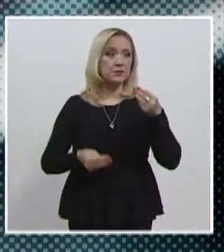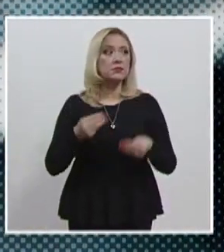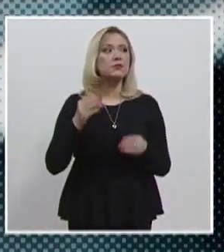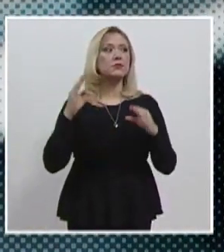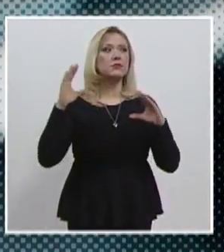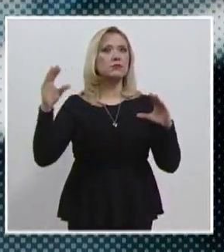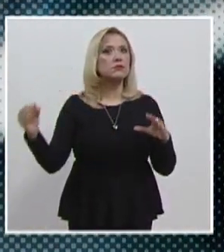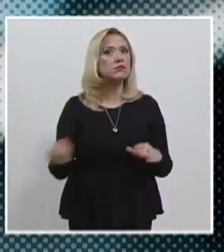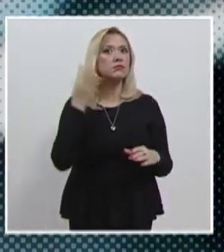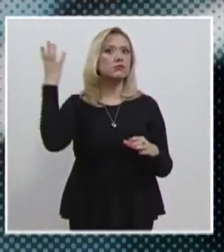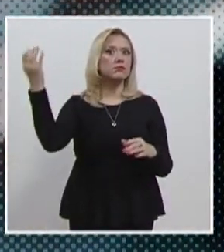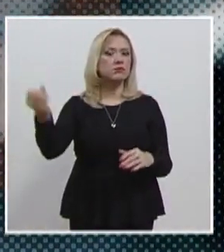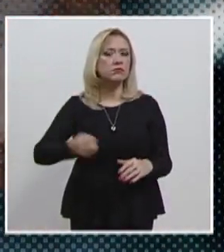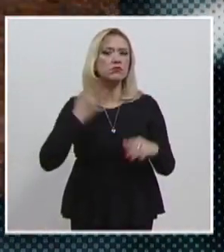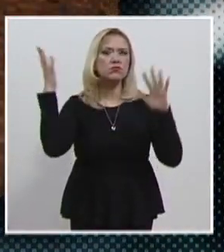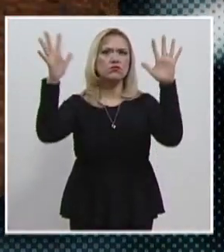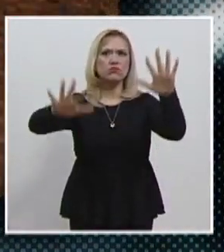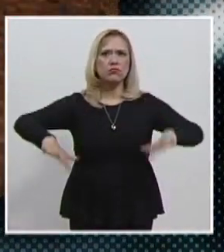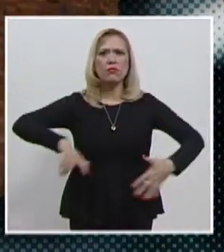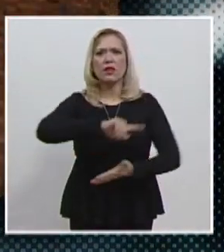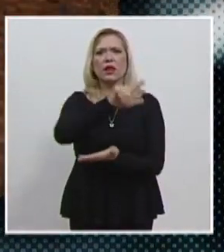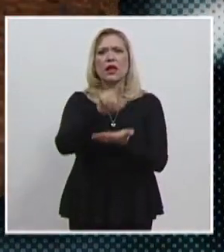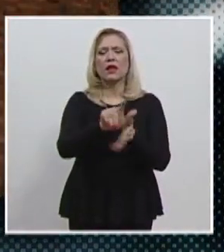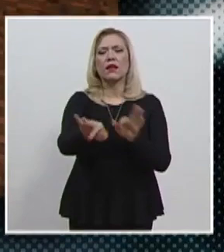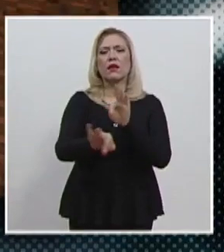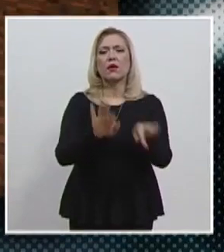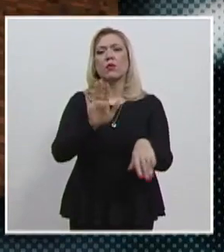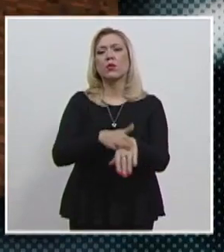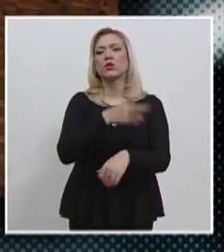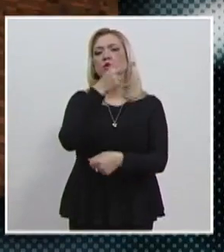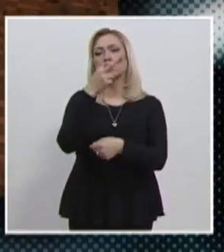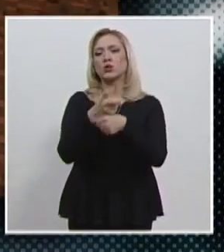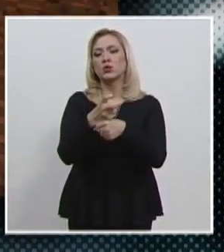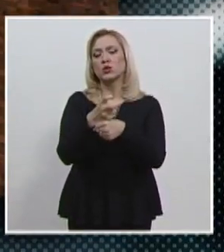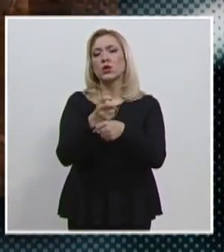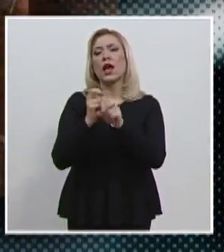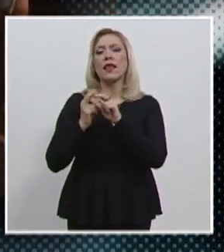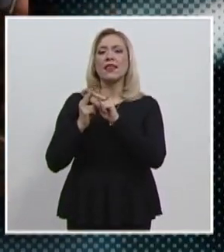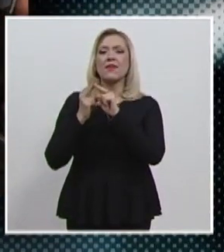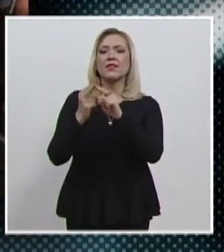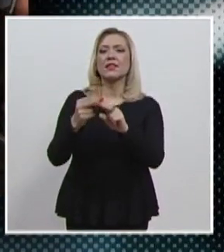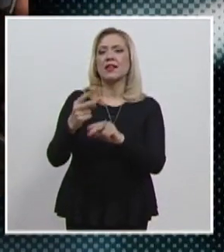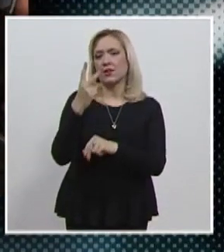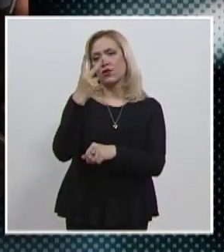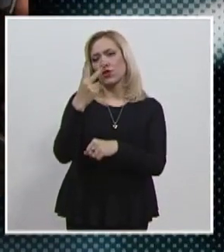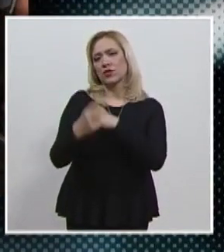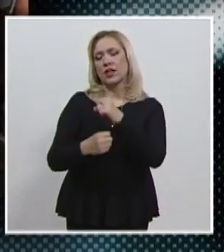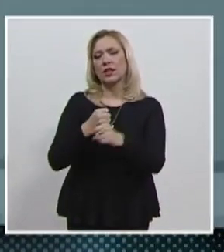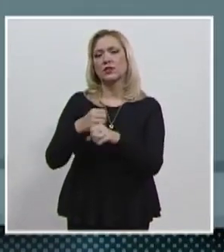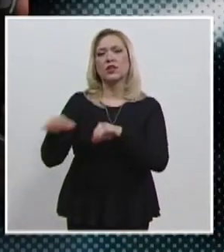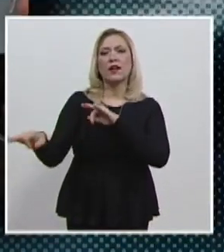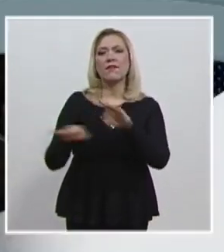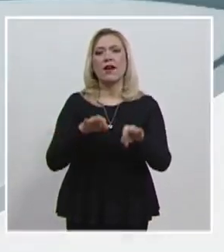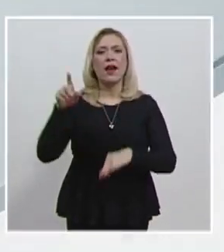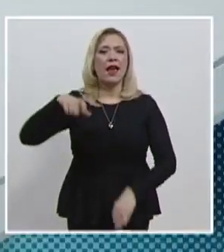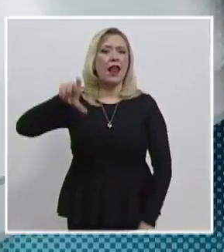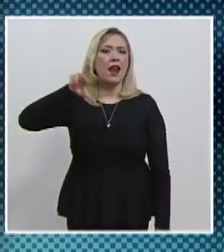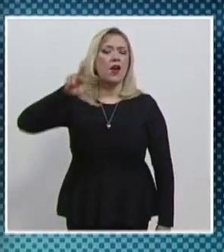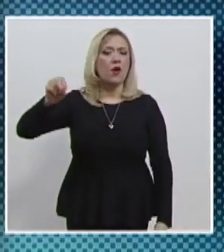simposio en derecho laboral en el marco del segundo aniversario del centro de conciliación laboral de Quintana